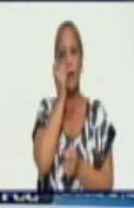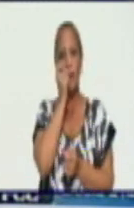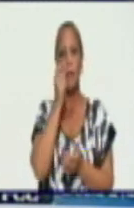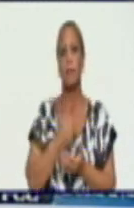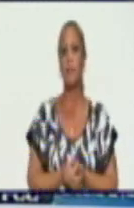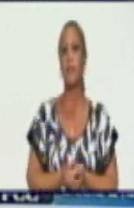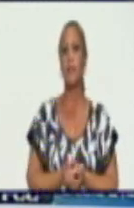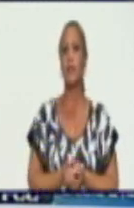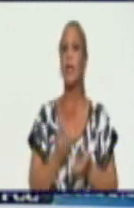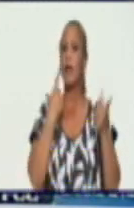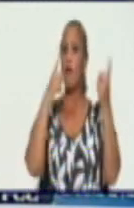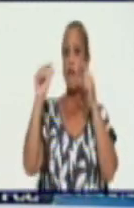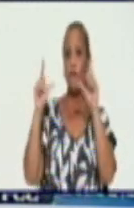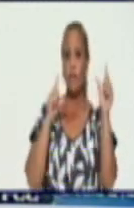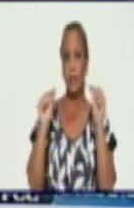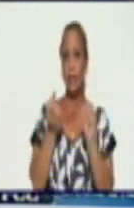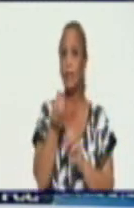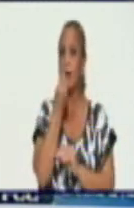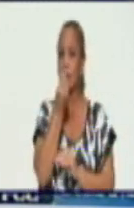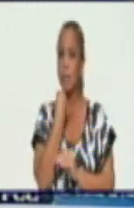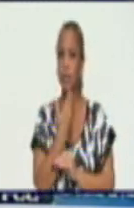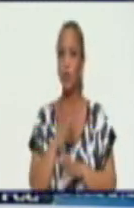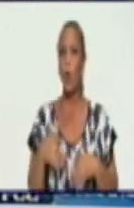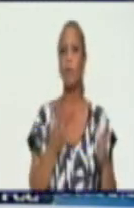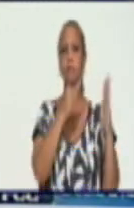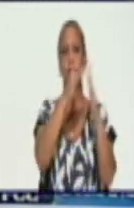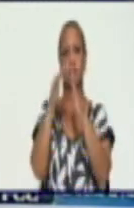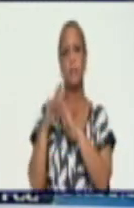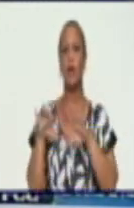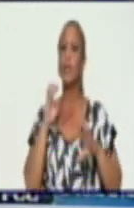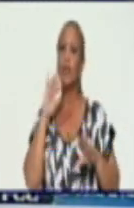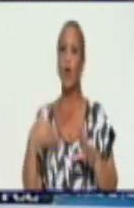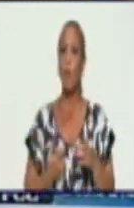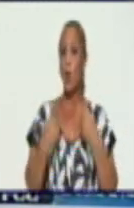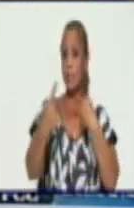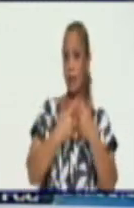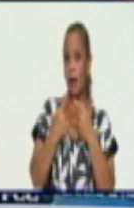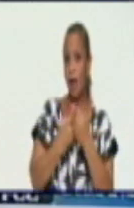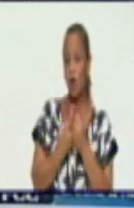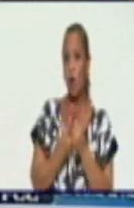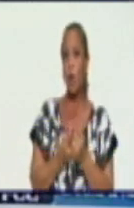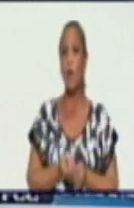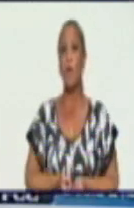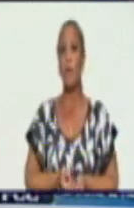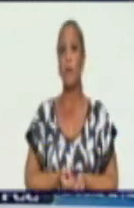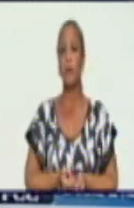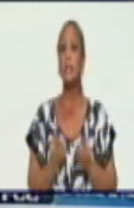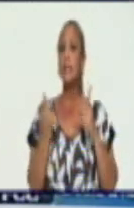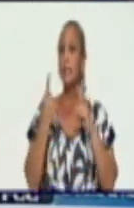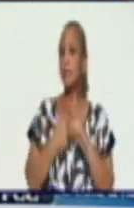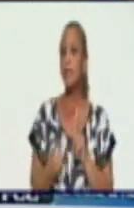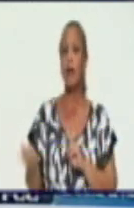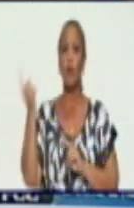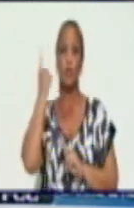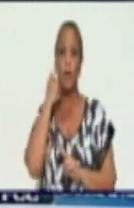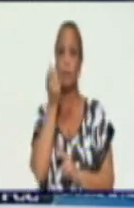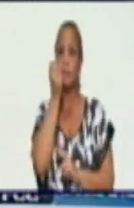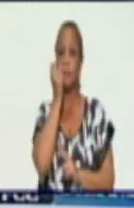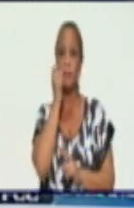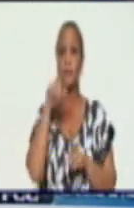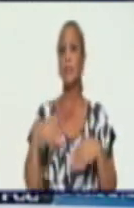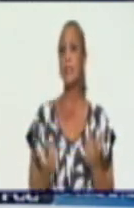la oferta alimentos al barrio como acercar al máximo posible y escuchar entonces a leonardo con el